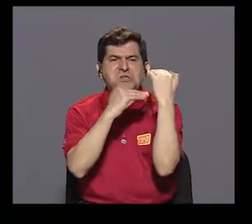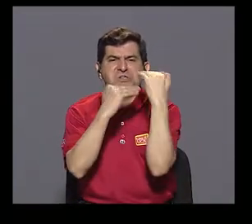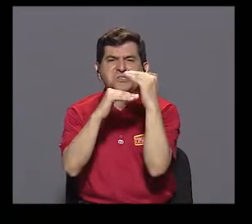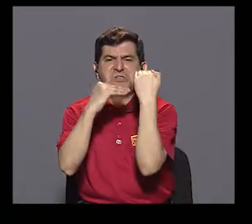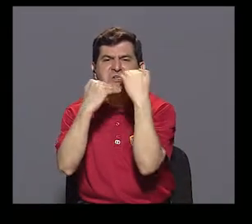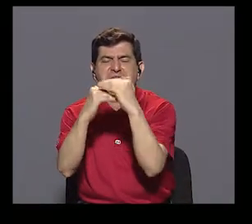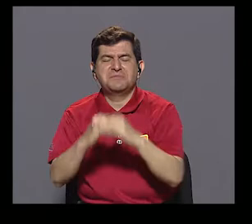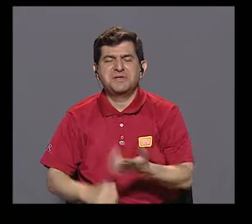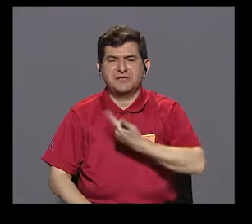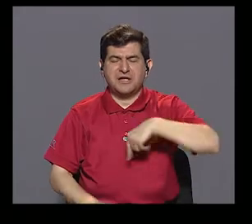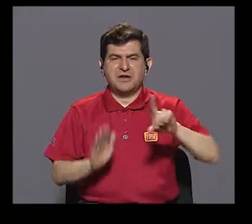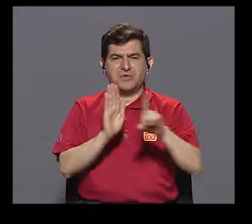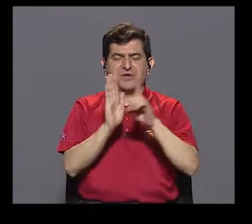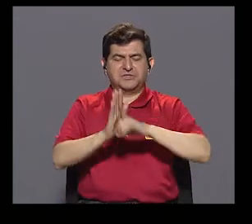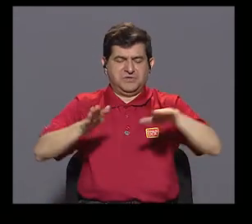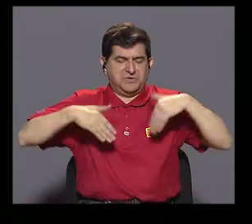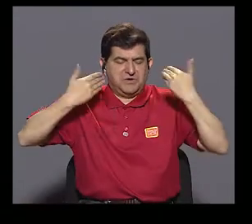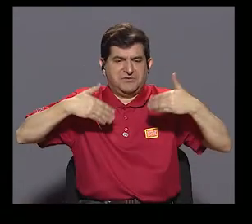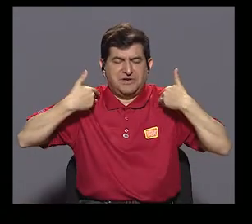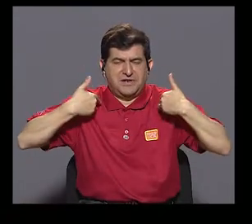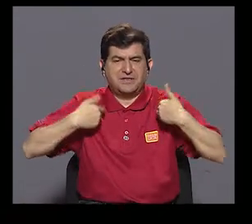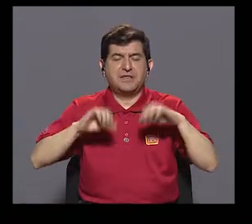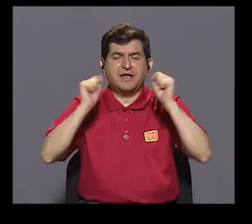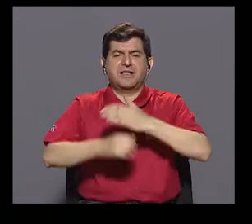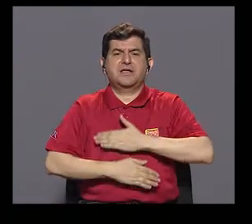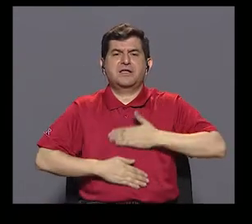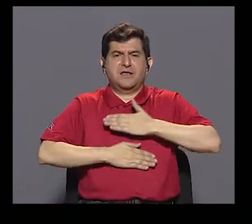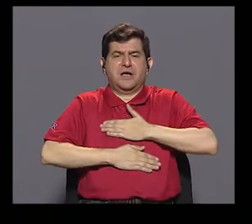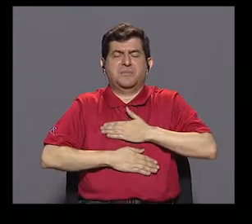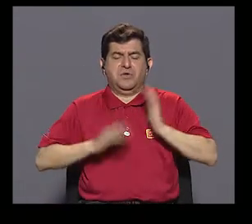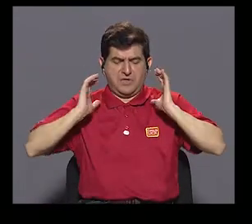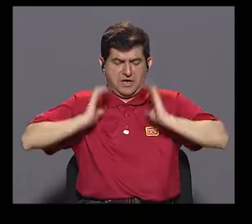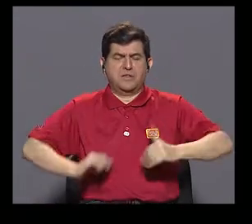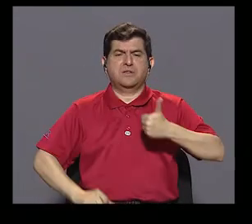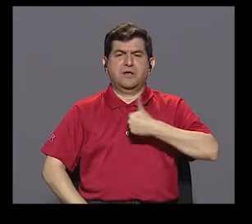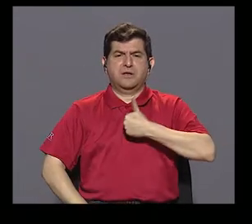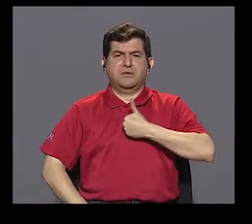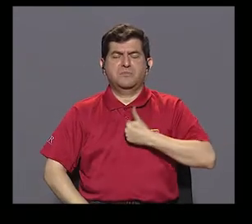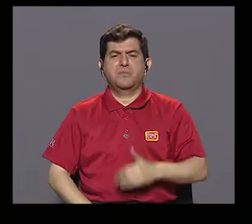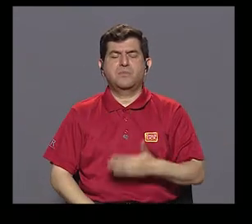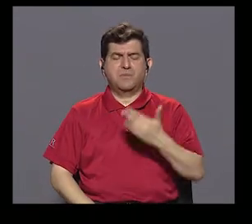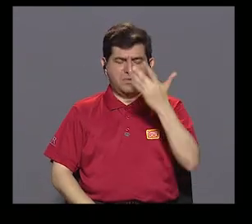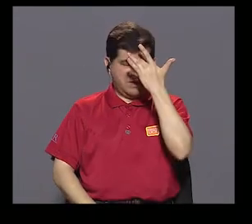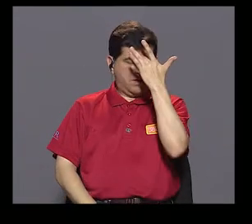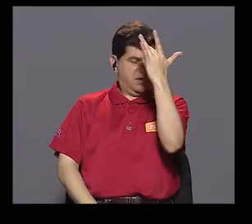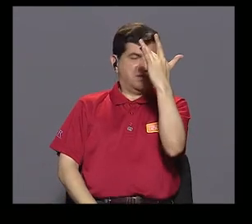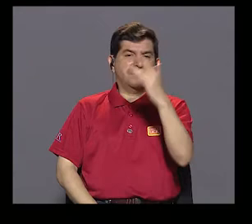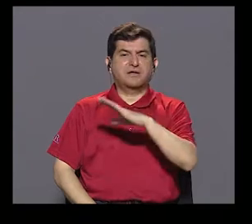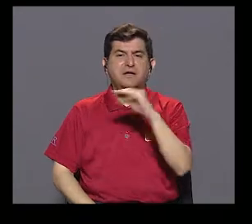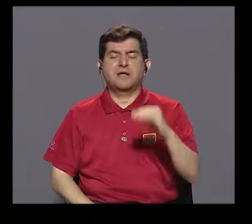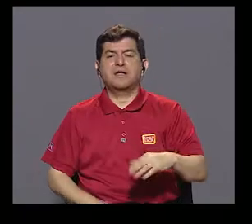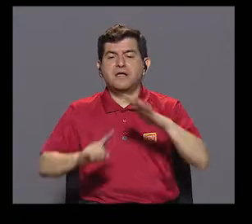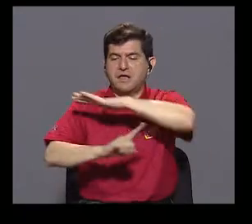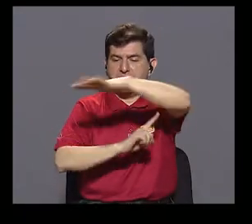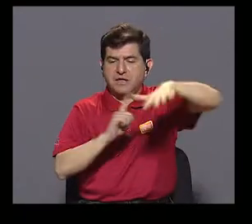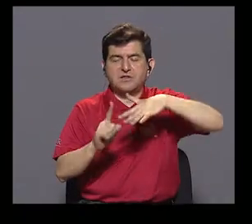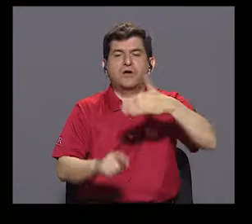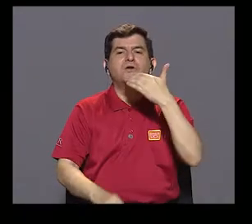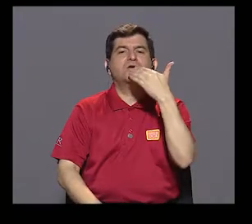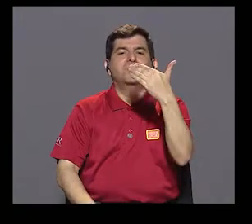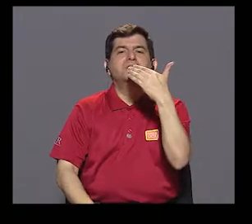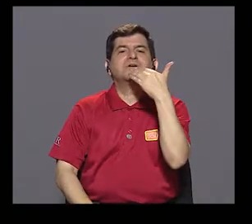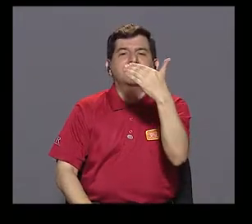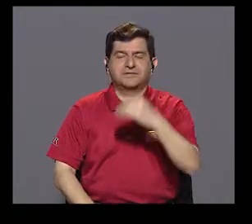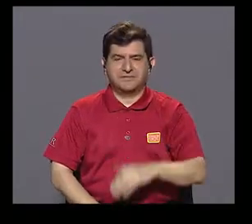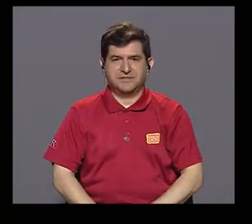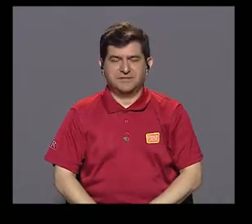a limitarnos nuestro derecho a ser felices y a gozar de nuestro cuerpo, de nuestro intelecto y de nuestro